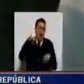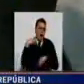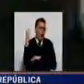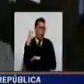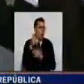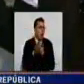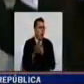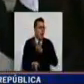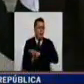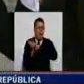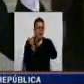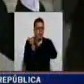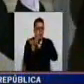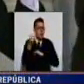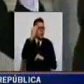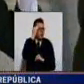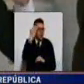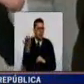Por lo menos,